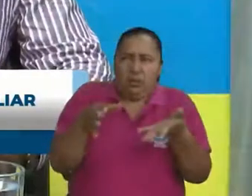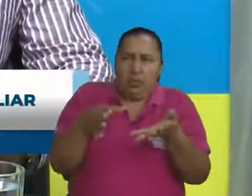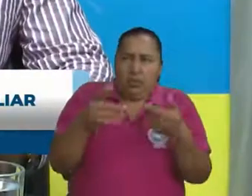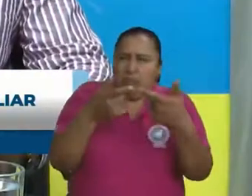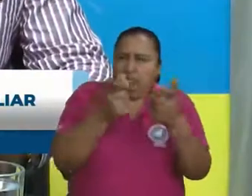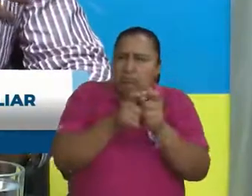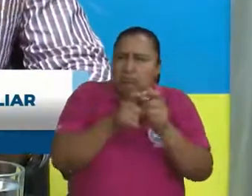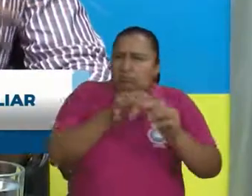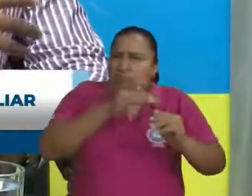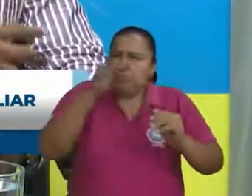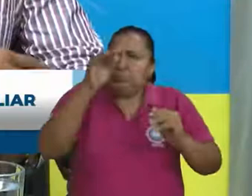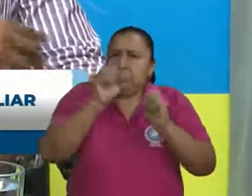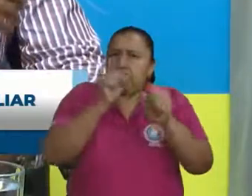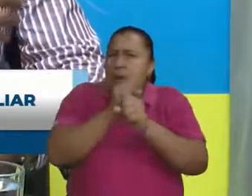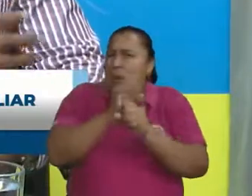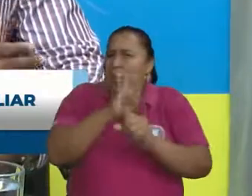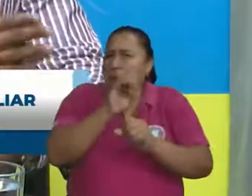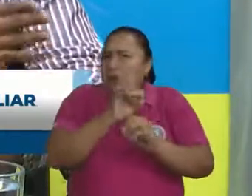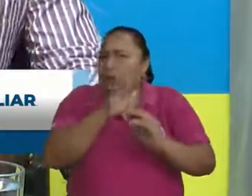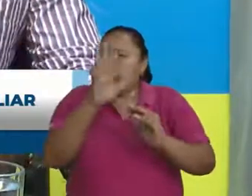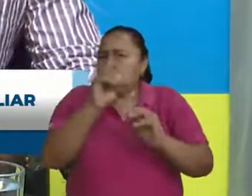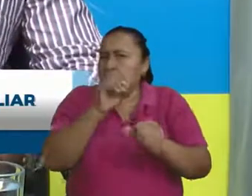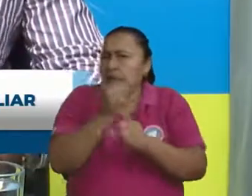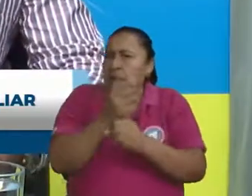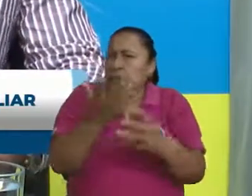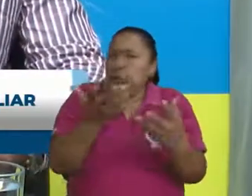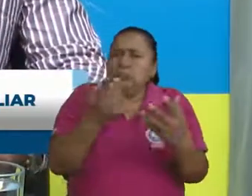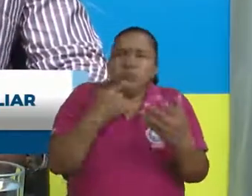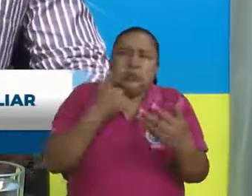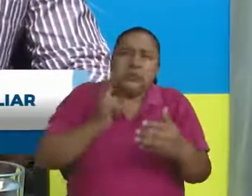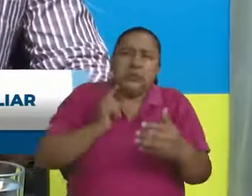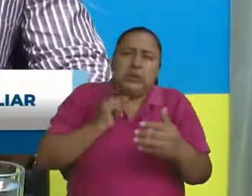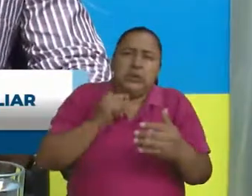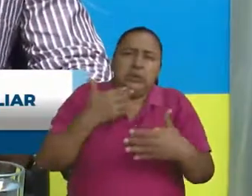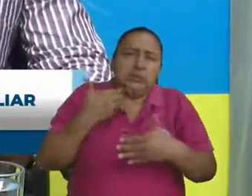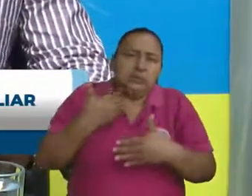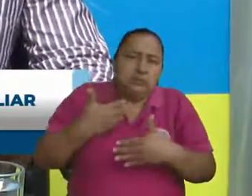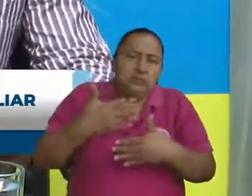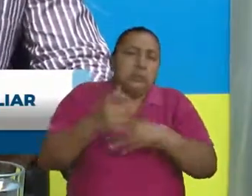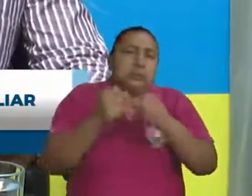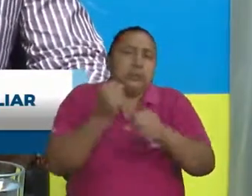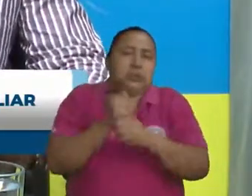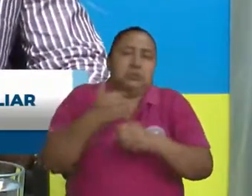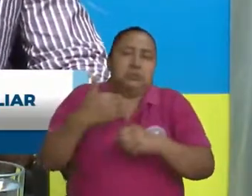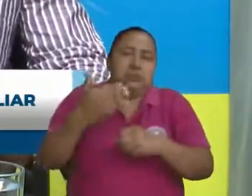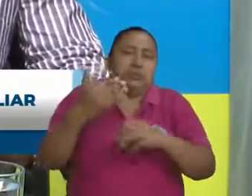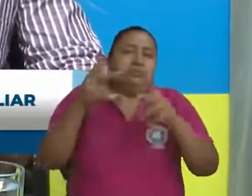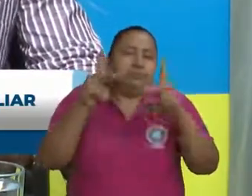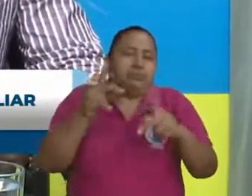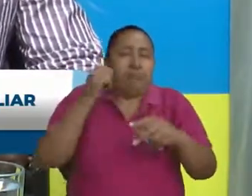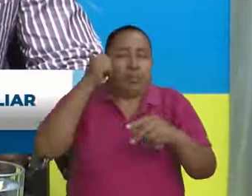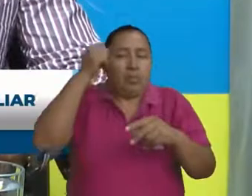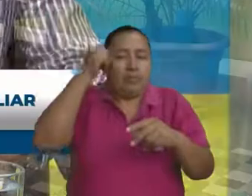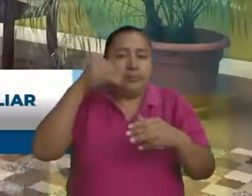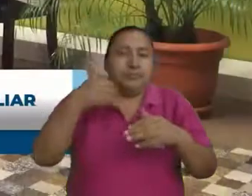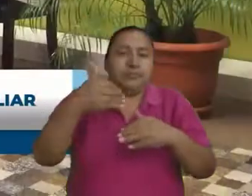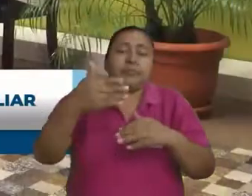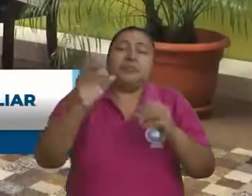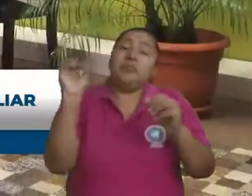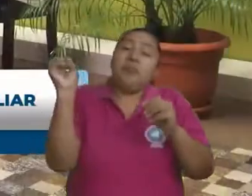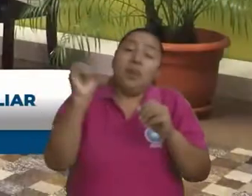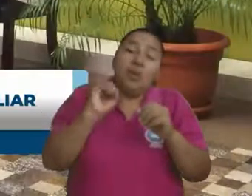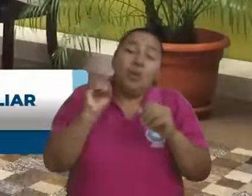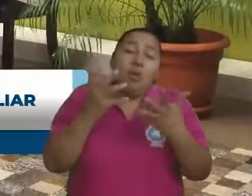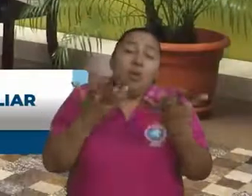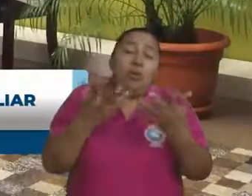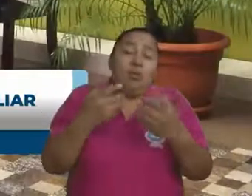grupo de edad, doctor? ¿Qué tiene que ver? Tiene que ver con el paso de los años, ¿verdad? Que uno ya va más para entrando en edad